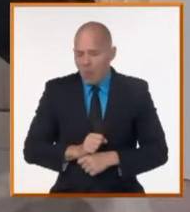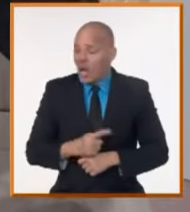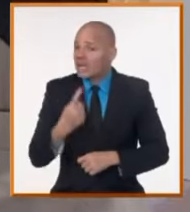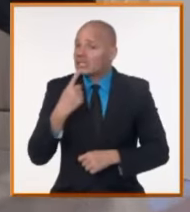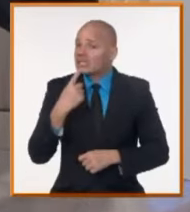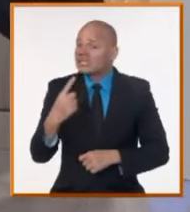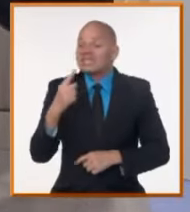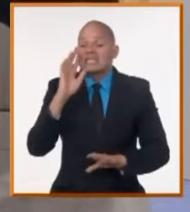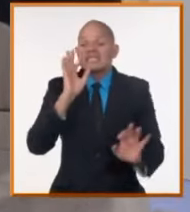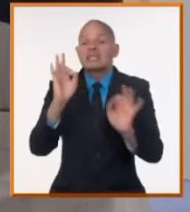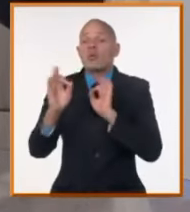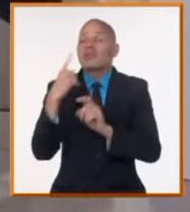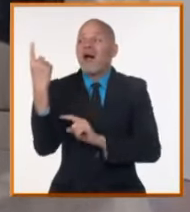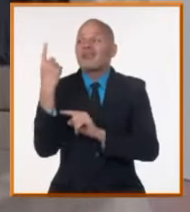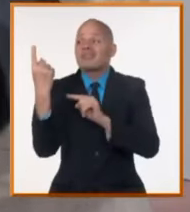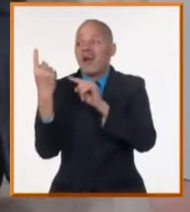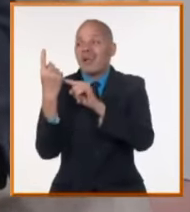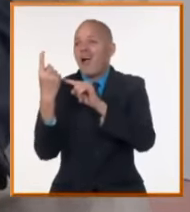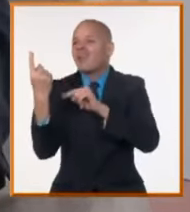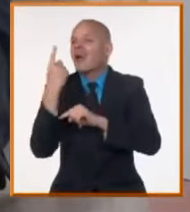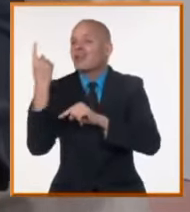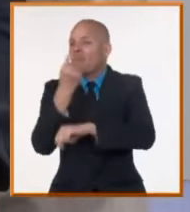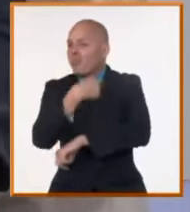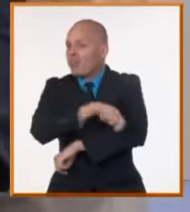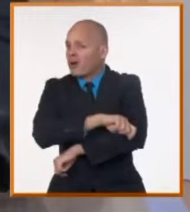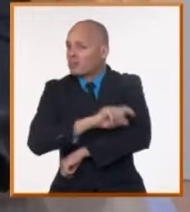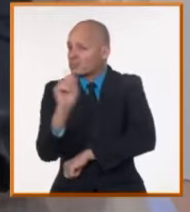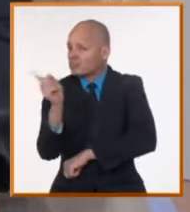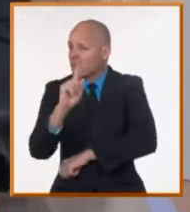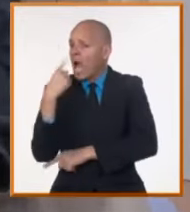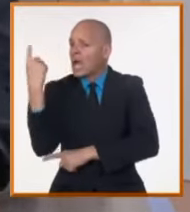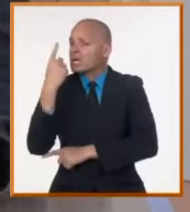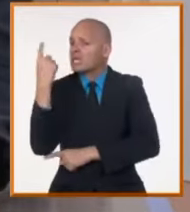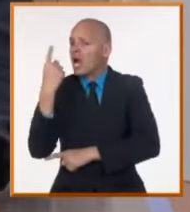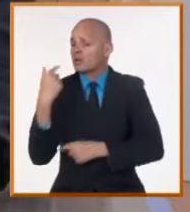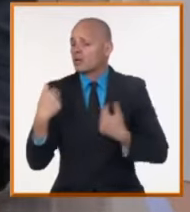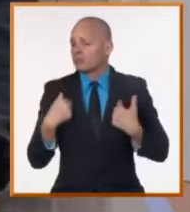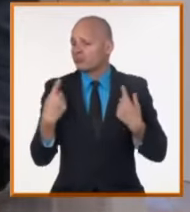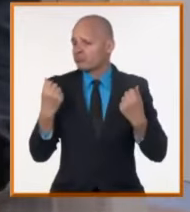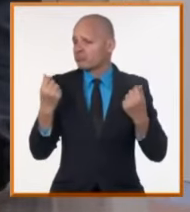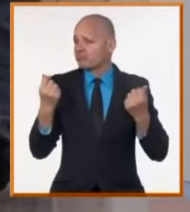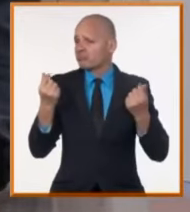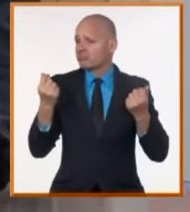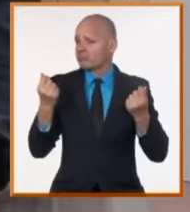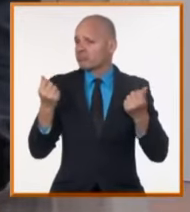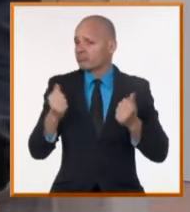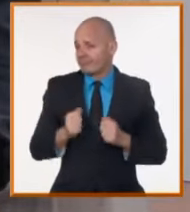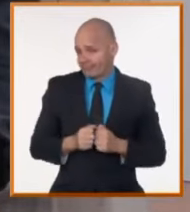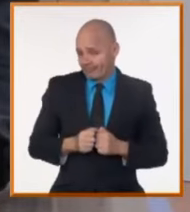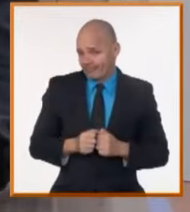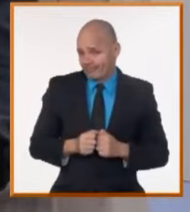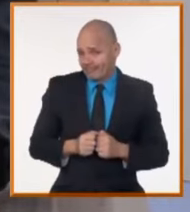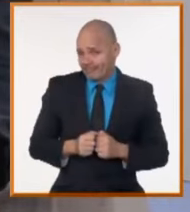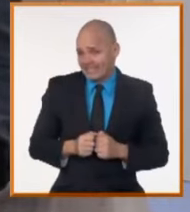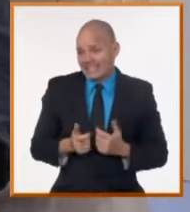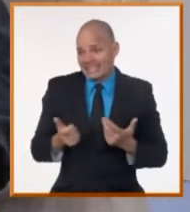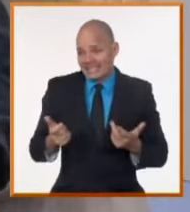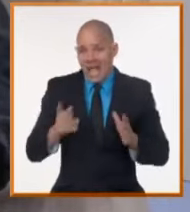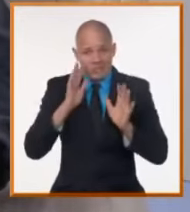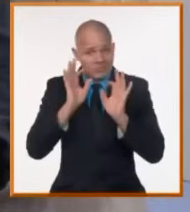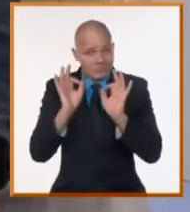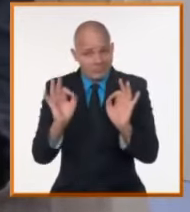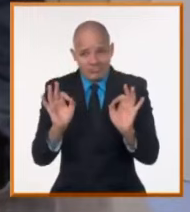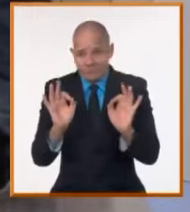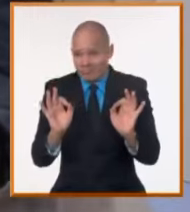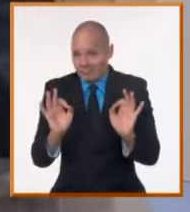de ellos no tiene frontera. Quizás las fronteras son ilimitadas y, por supuesto, que la región es la el escenario vital o el